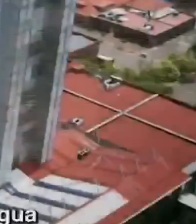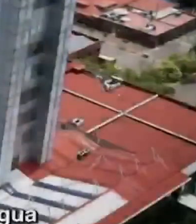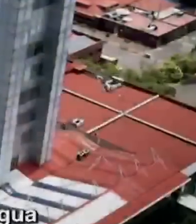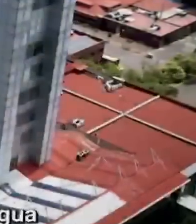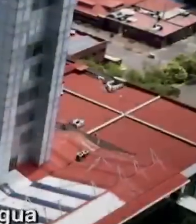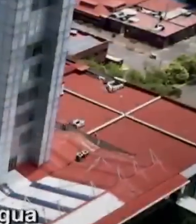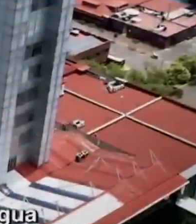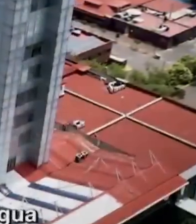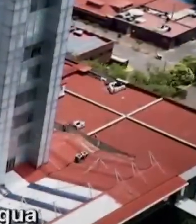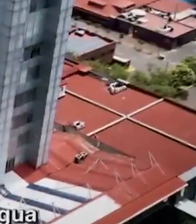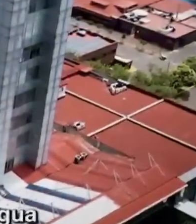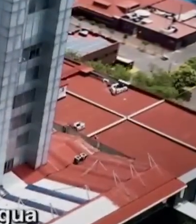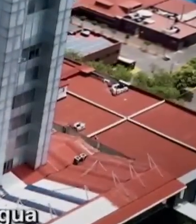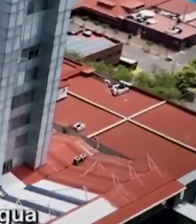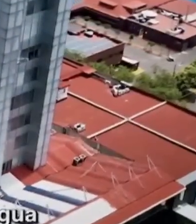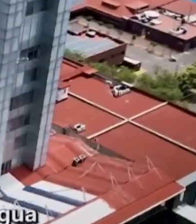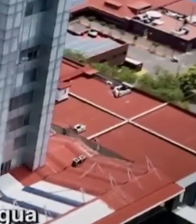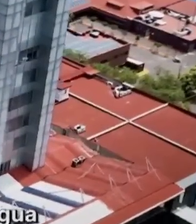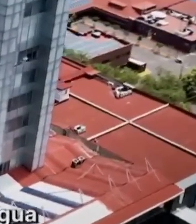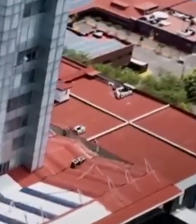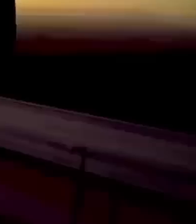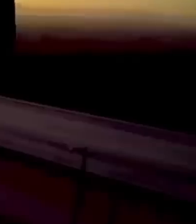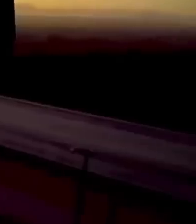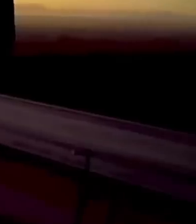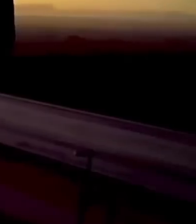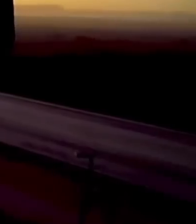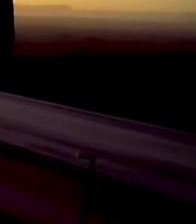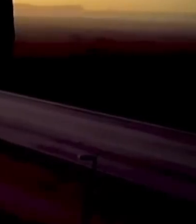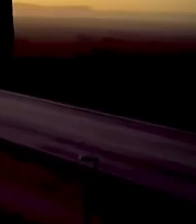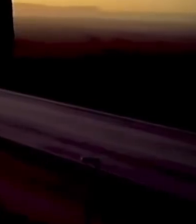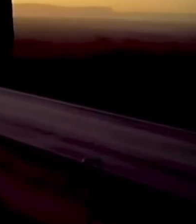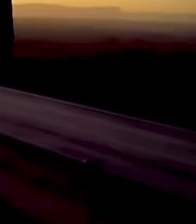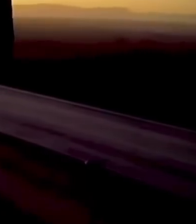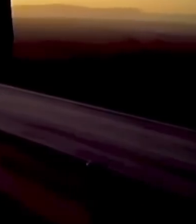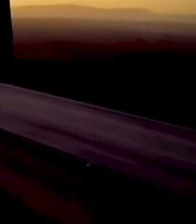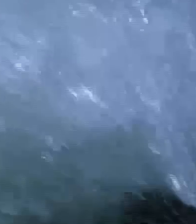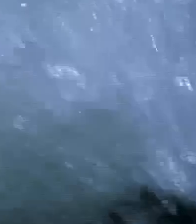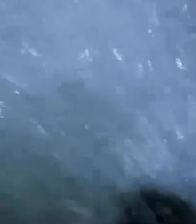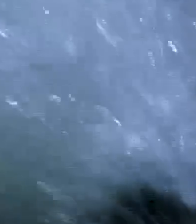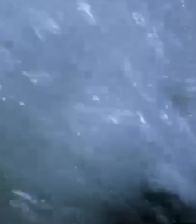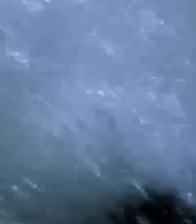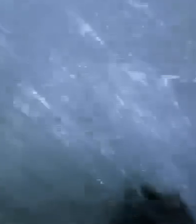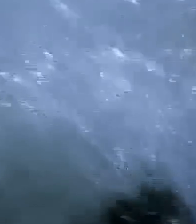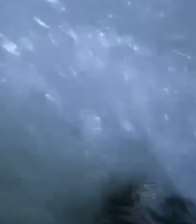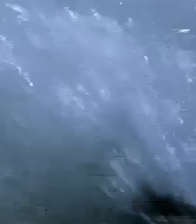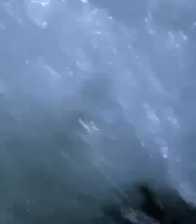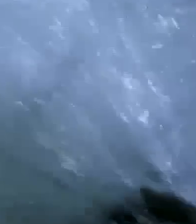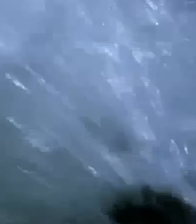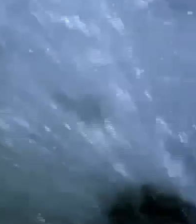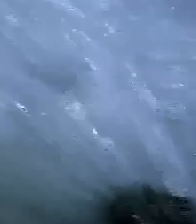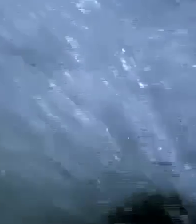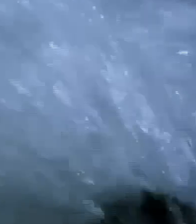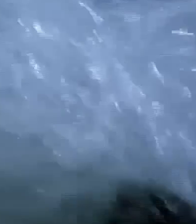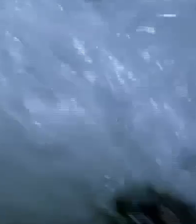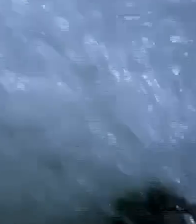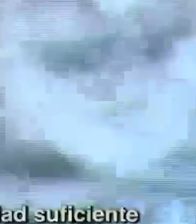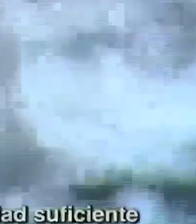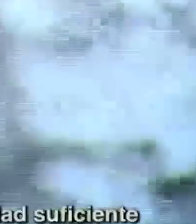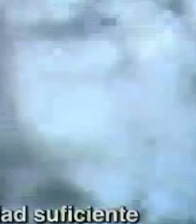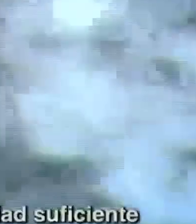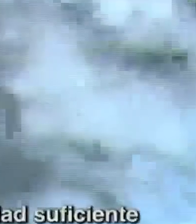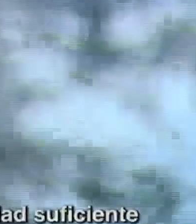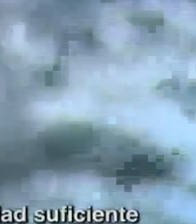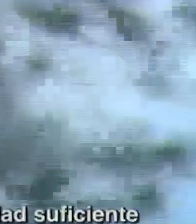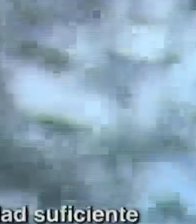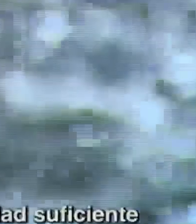En materia hídrica, la Comisión Nacional del Agua, en coordinación con el pueblo yaqui, llevan a cabo el Acueducto Yaqui.